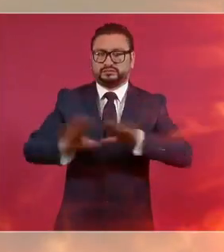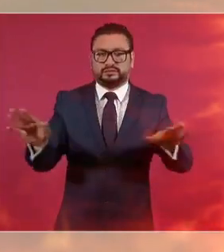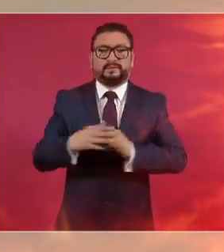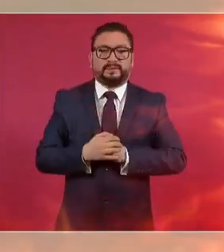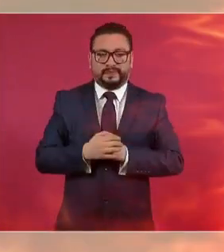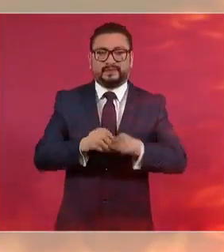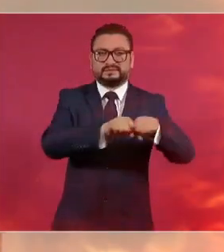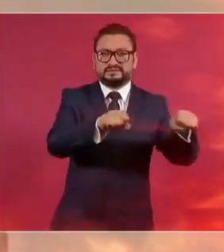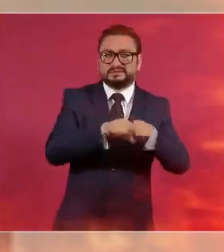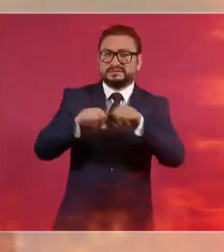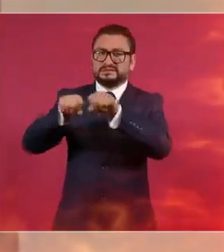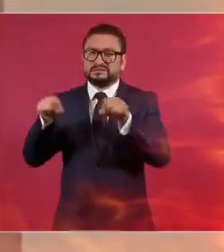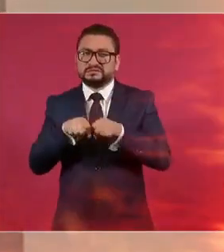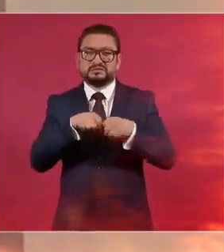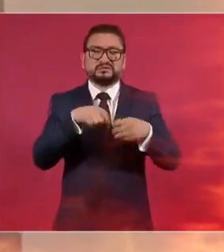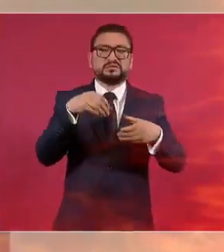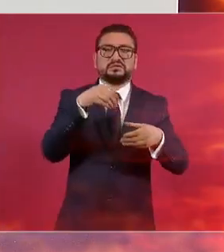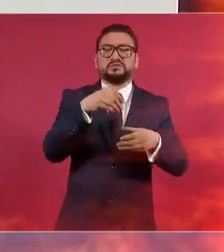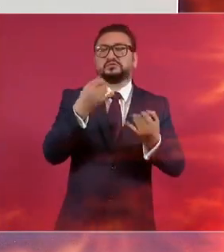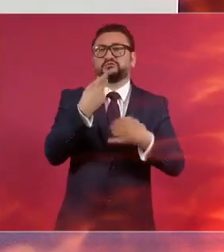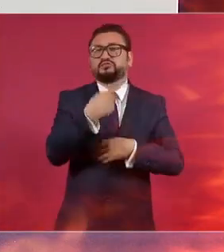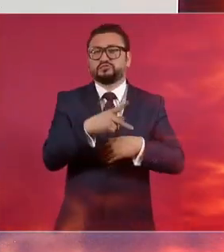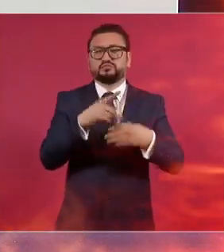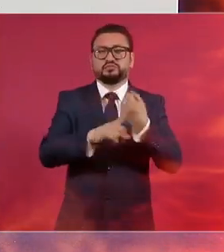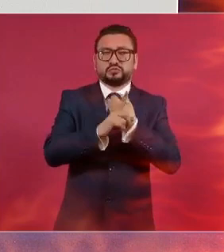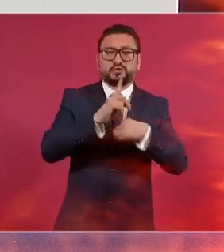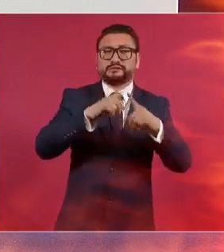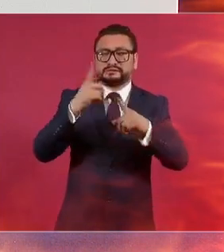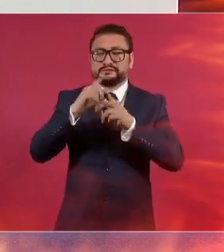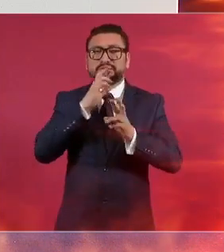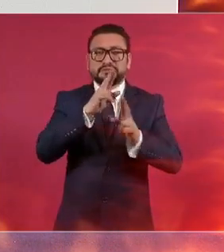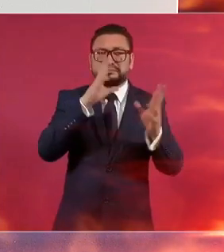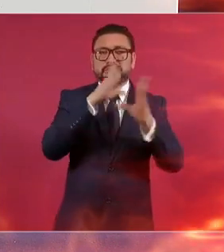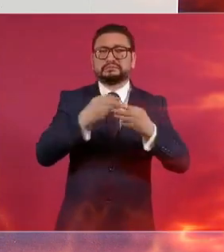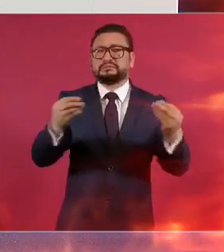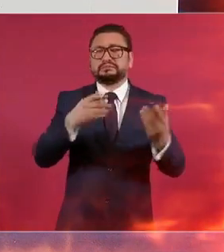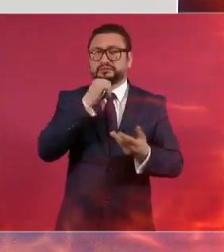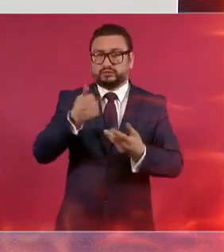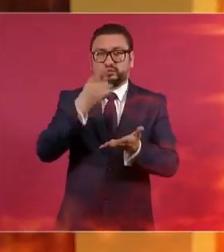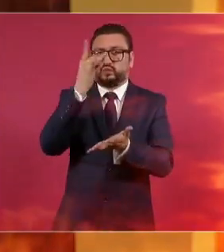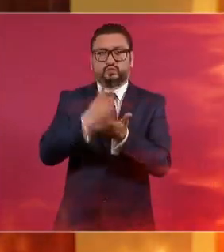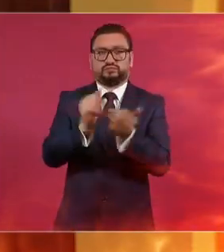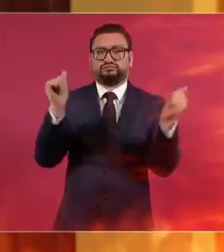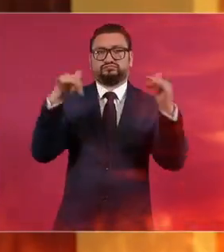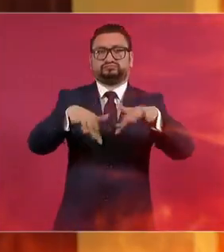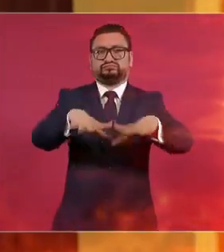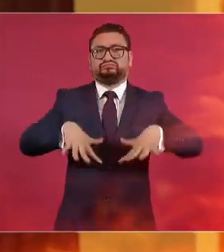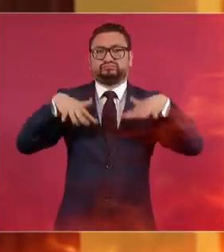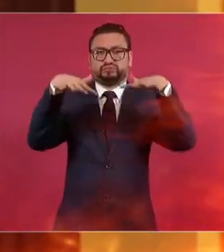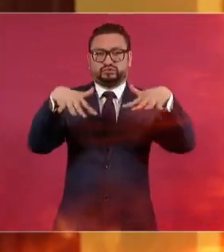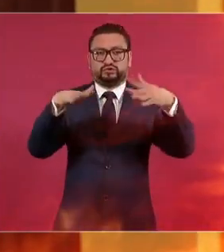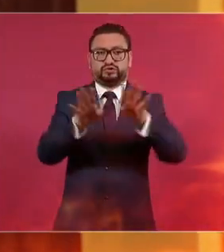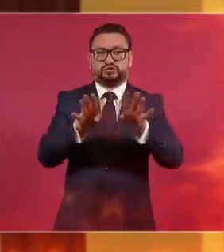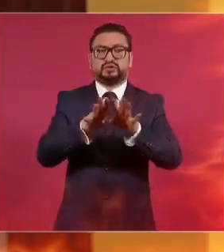ser el que resuelva las impugnaciones en caso de haberlas y va a declarar los resultados, salvo cuando se trate de sus propios integrantes, porque pues ellos